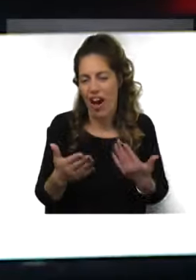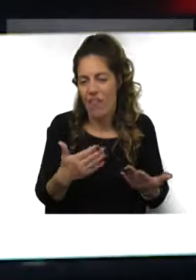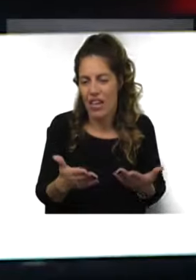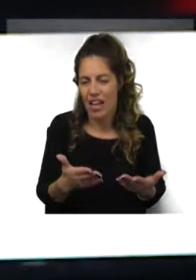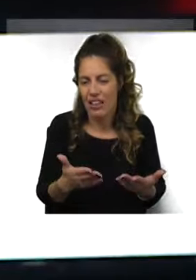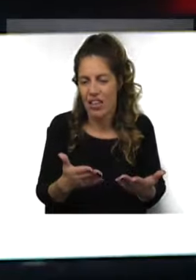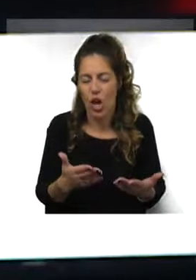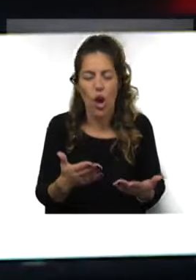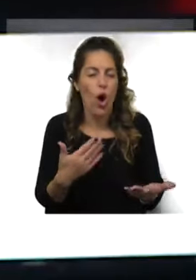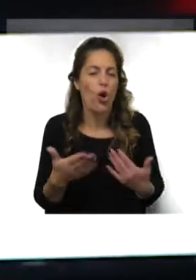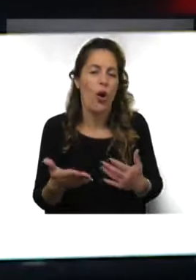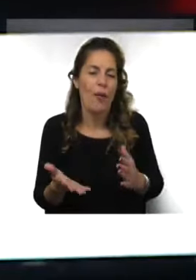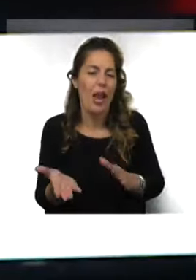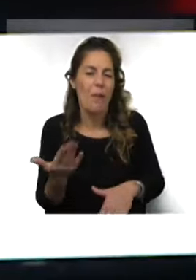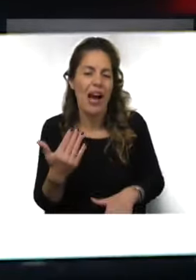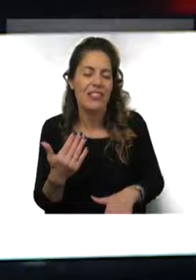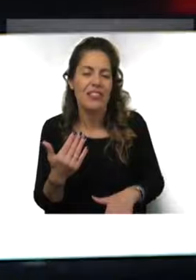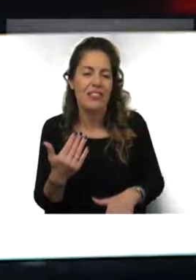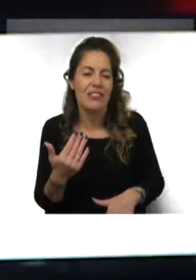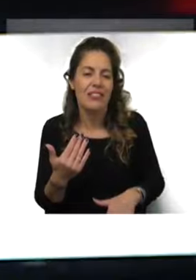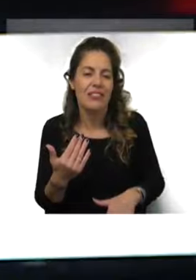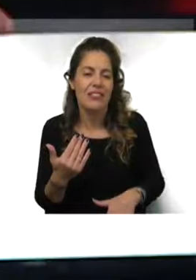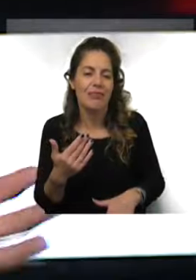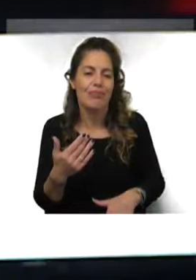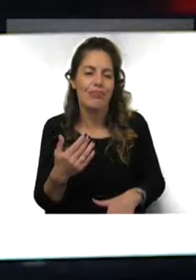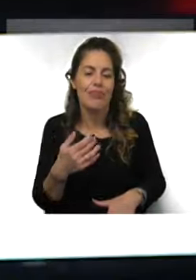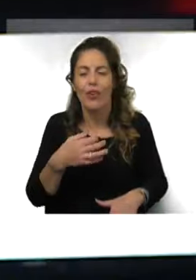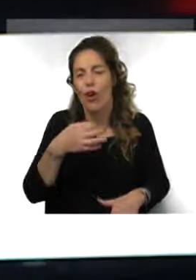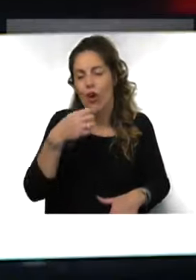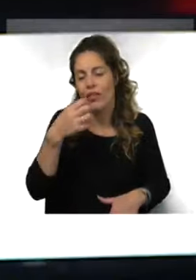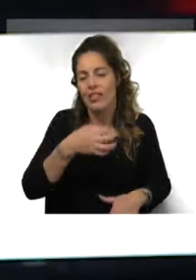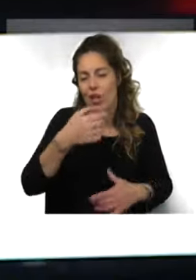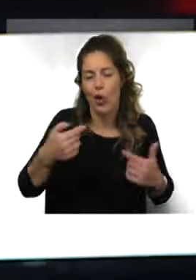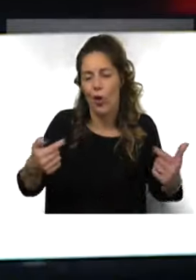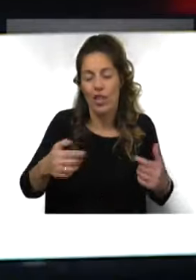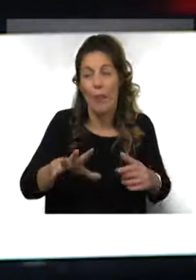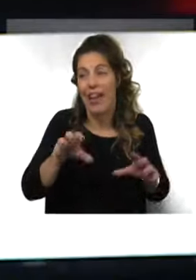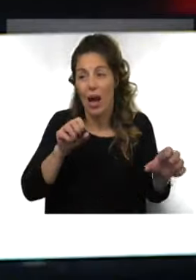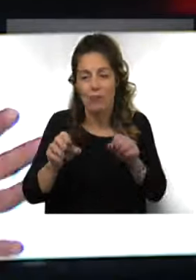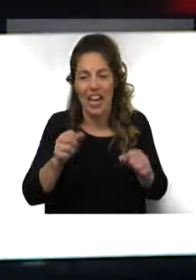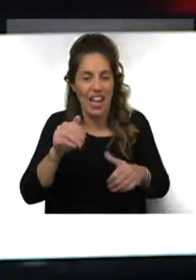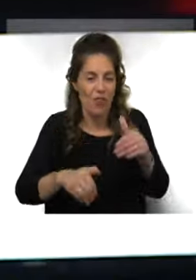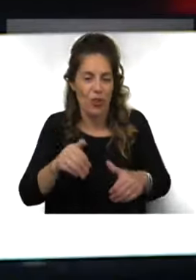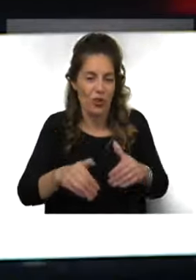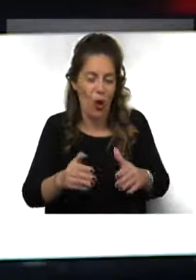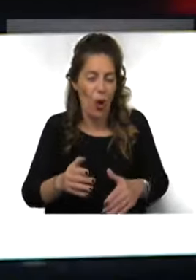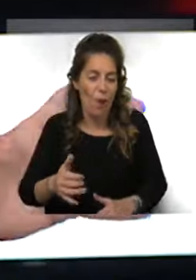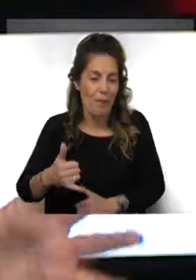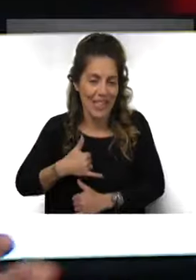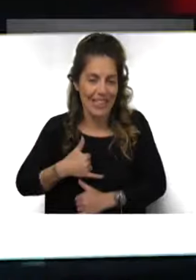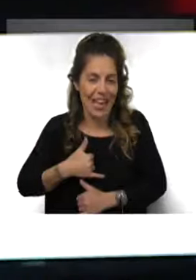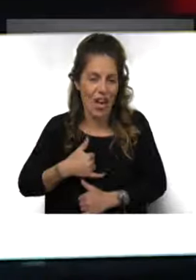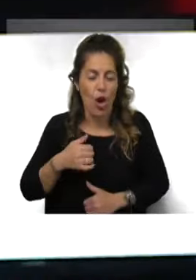este o lo tocan más Desde un punto vista más tribunero digamos o sea este para captar el voto militar o para captar el voto